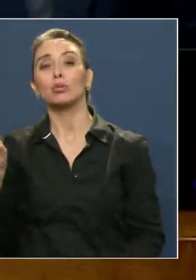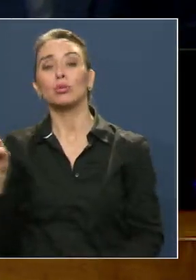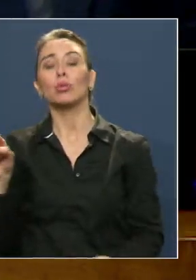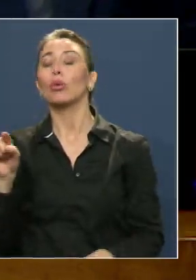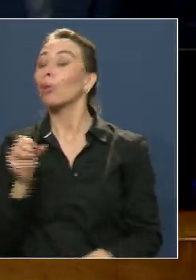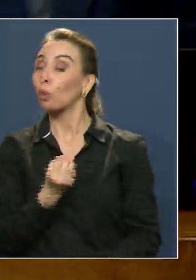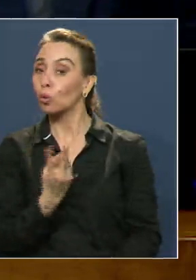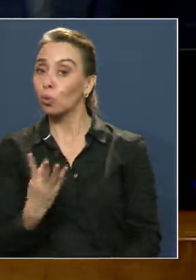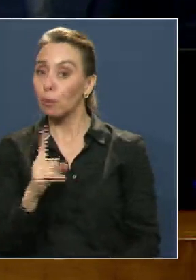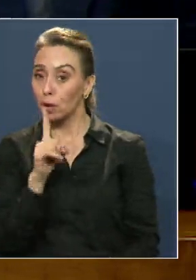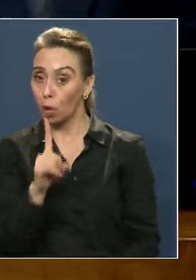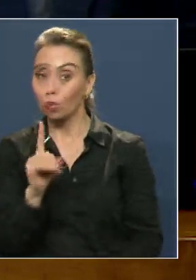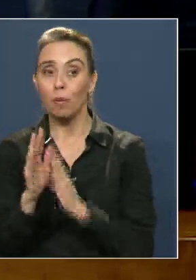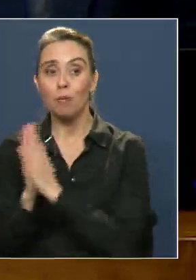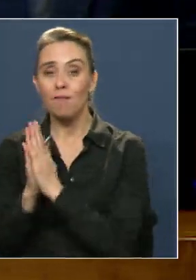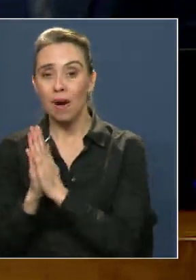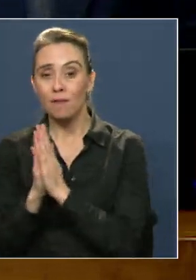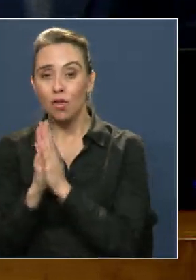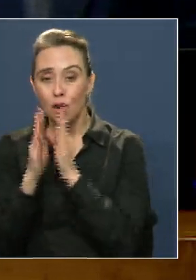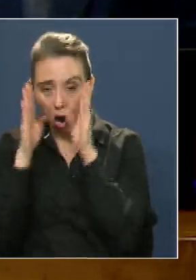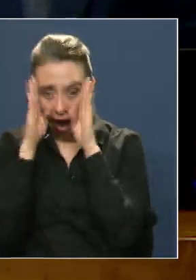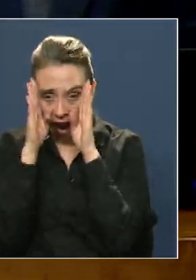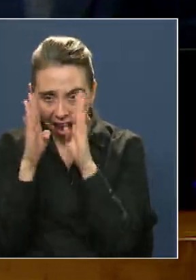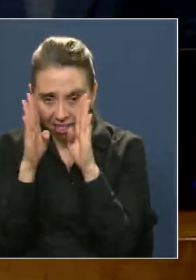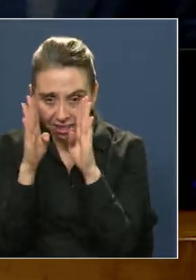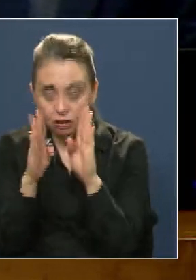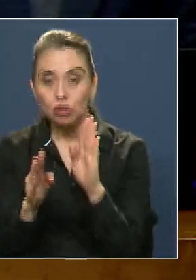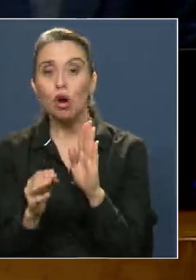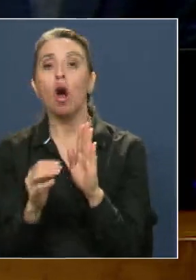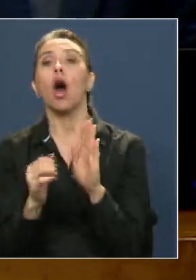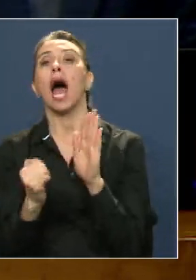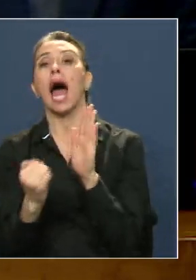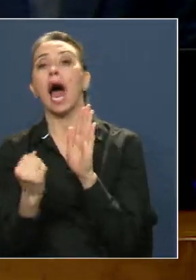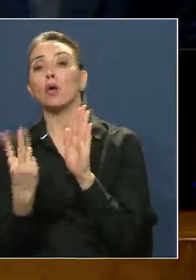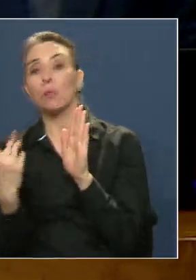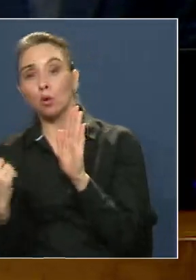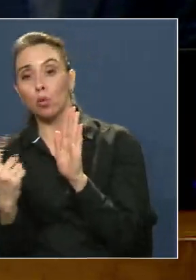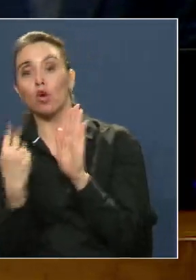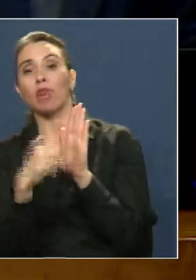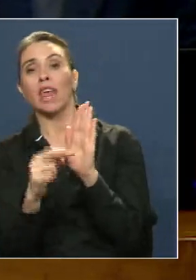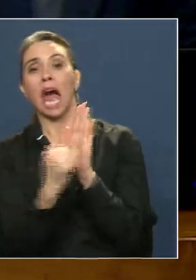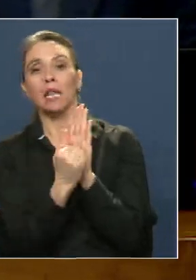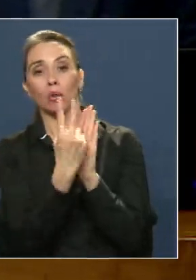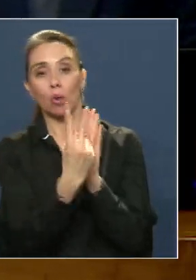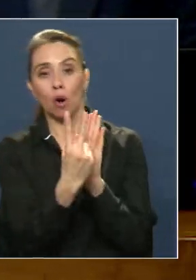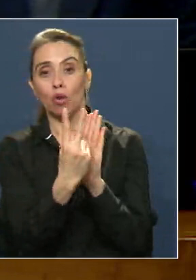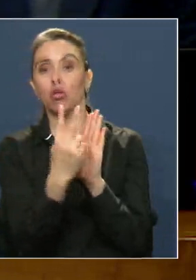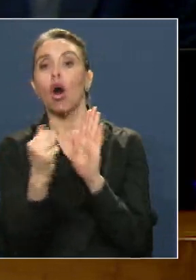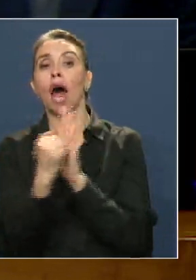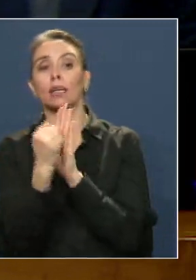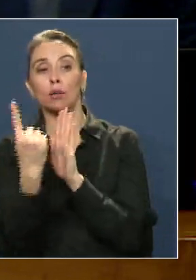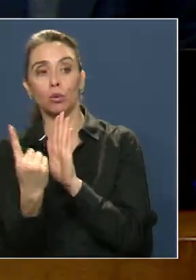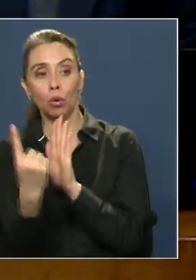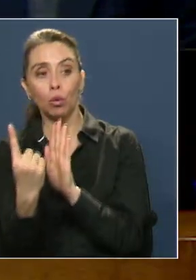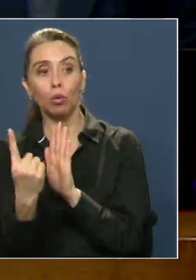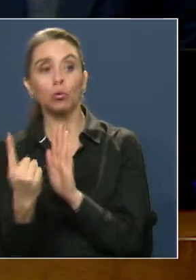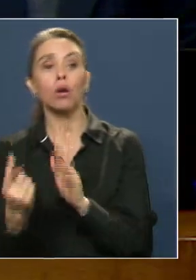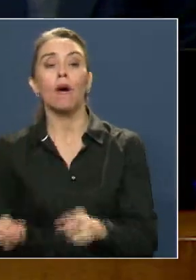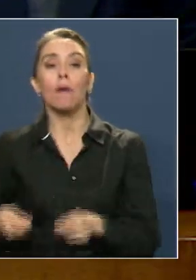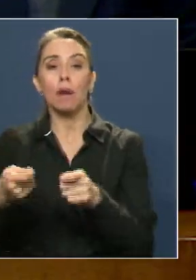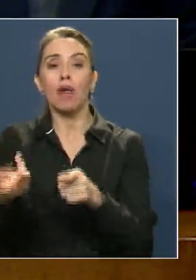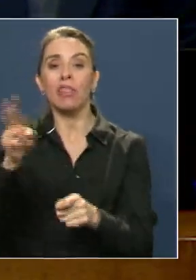numeral número 1, por favor, les pido atención. Del artículo 1 y del artículo 2, respecto de los cuales se han